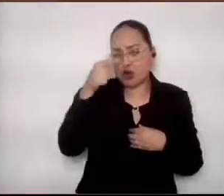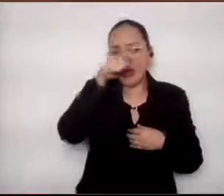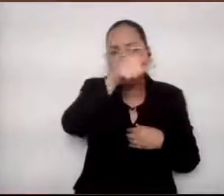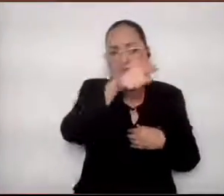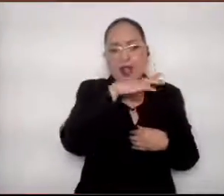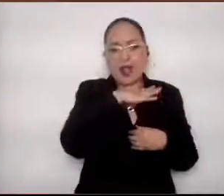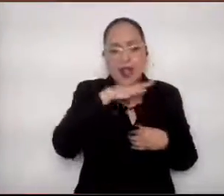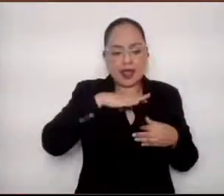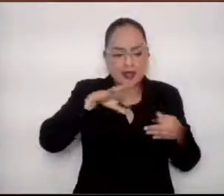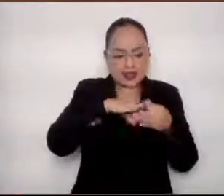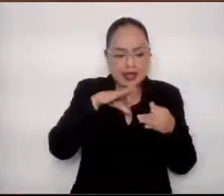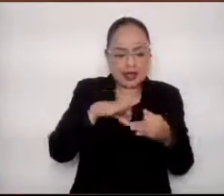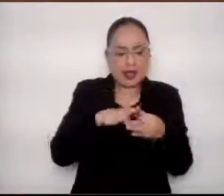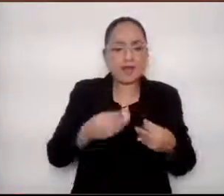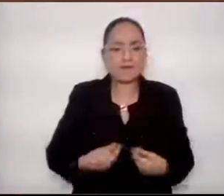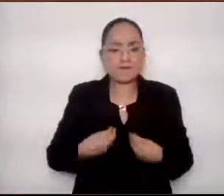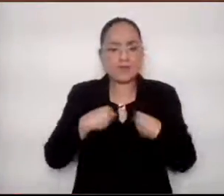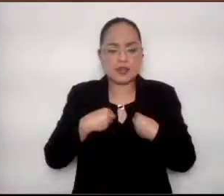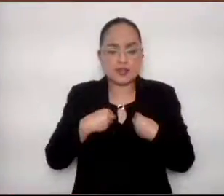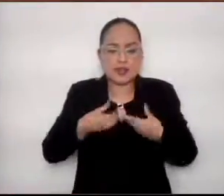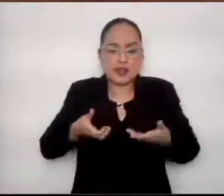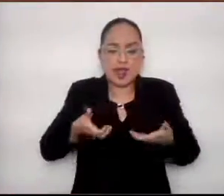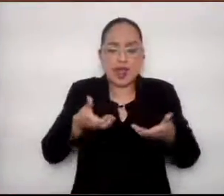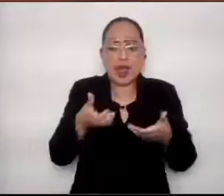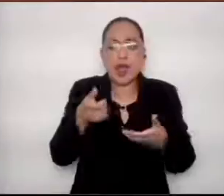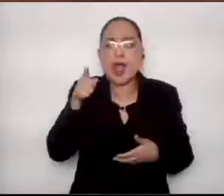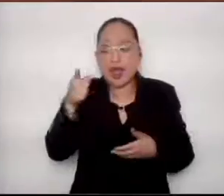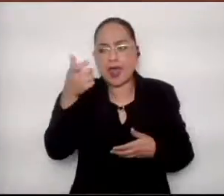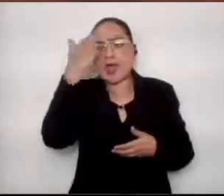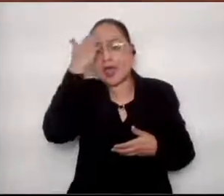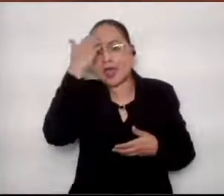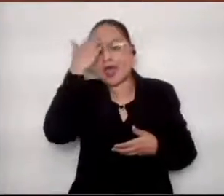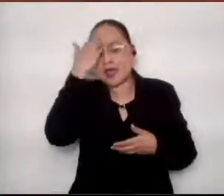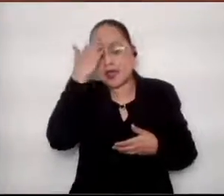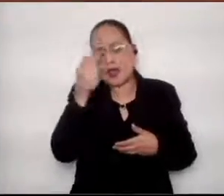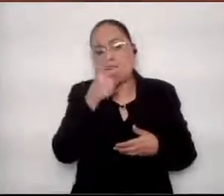la zona, de la cuadra, de la base,